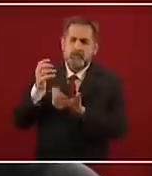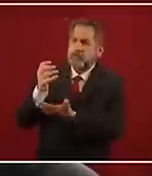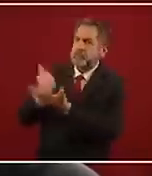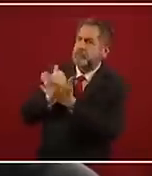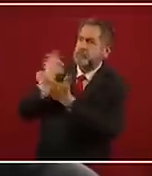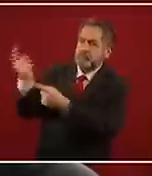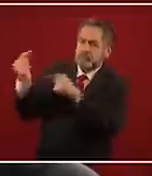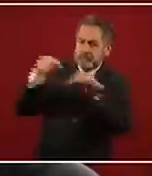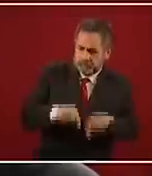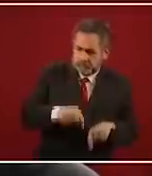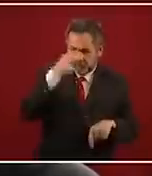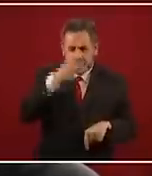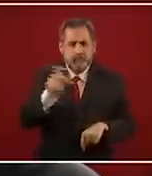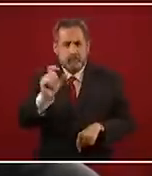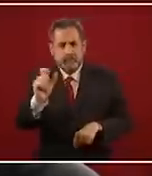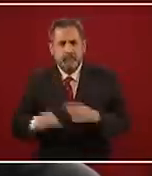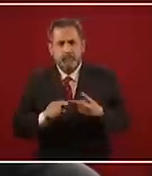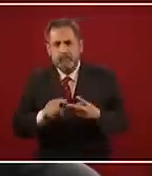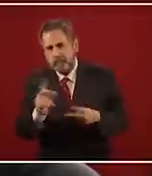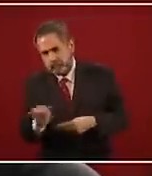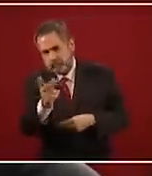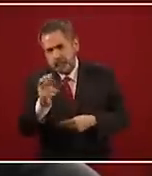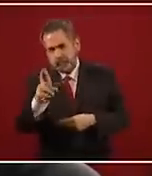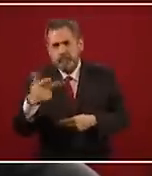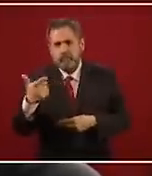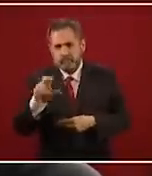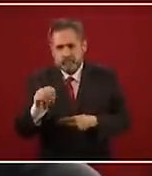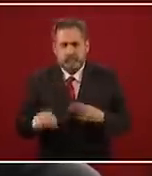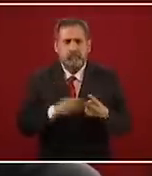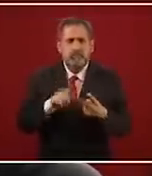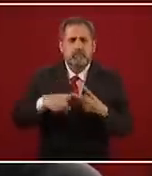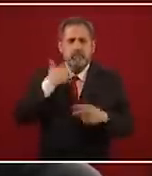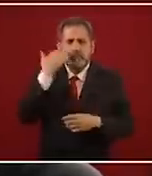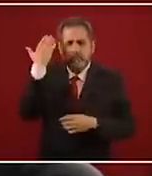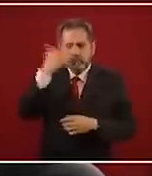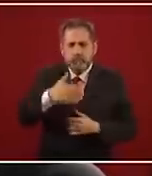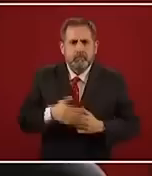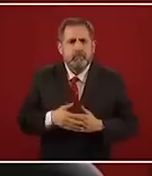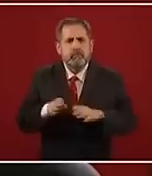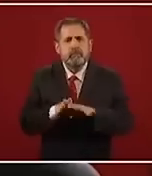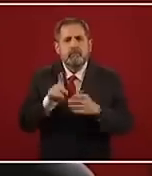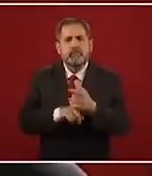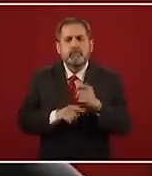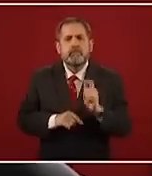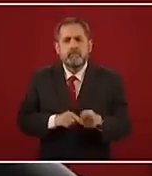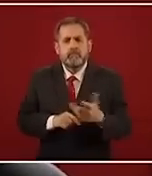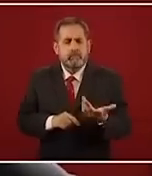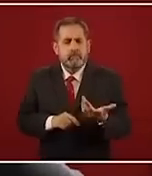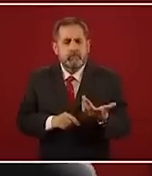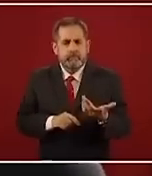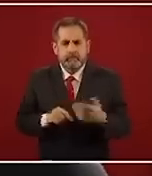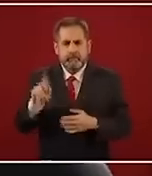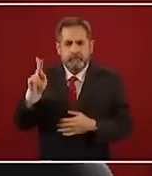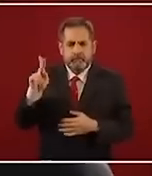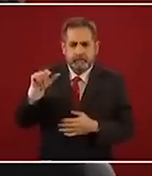país? Esta sería una primera pregunta, doctor Hugo López-Gatell. Me gustaría también saber en el caso sobre el plan